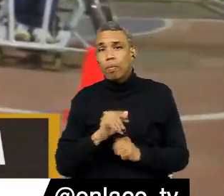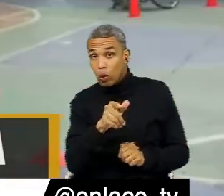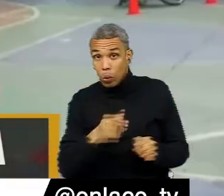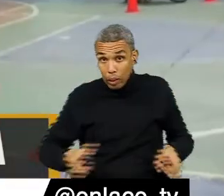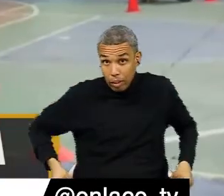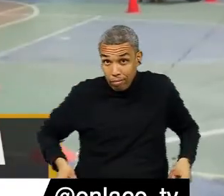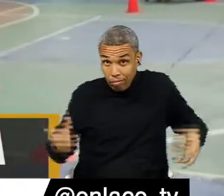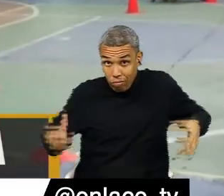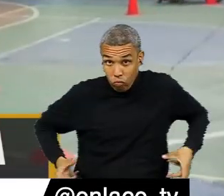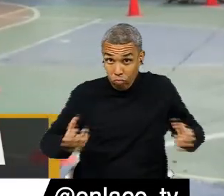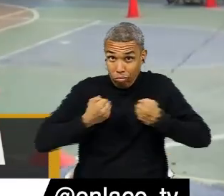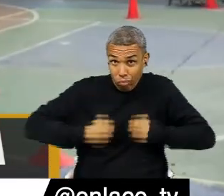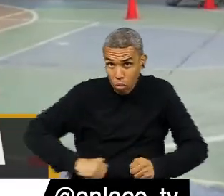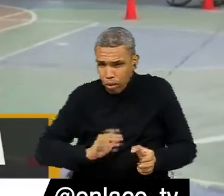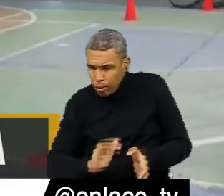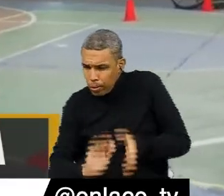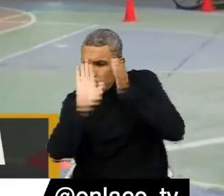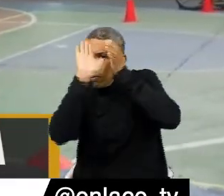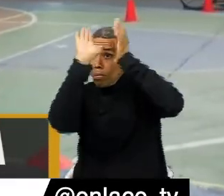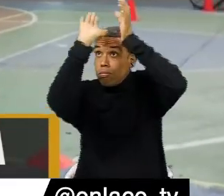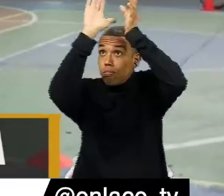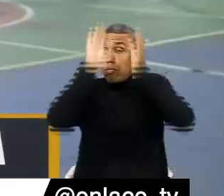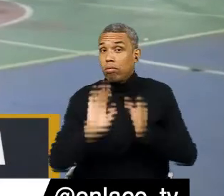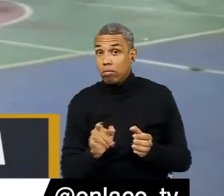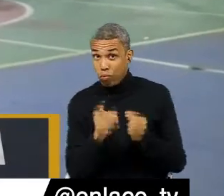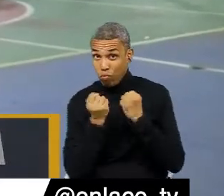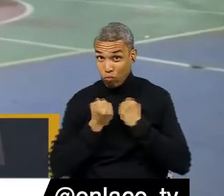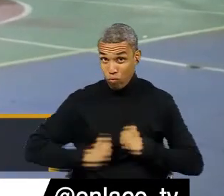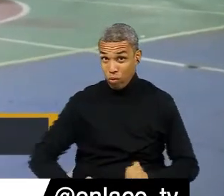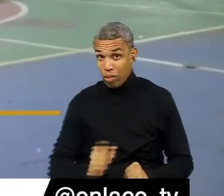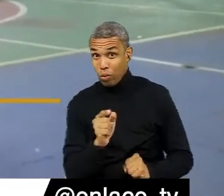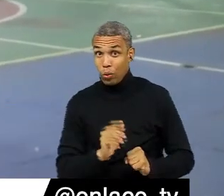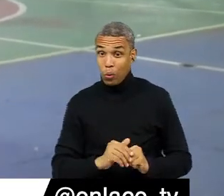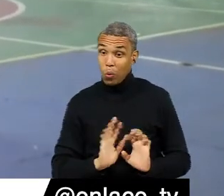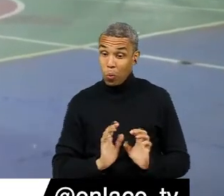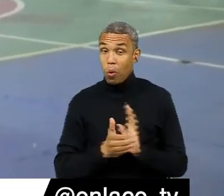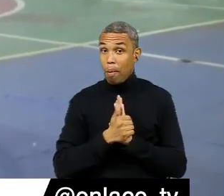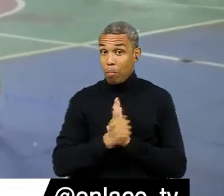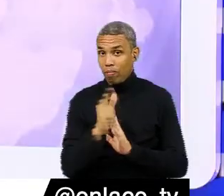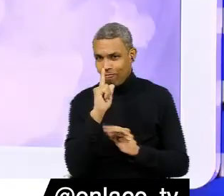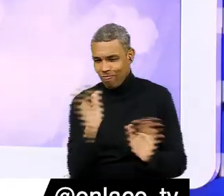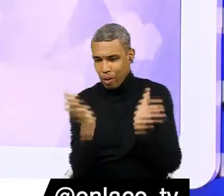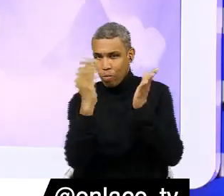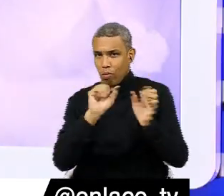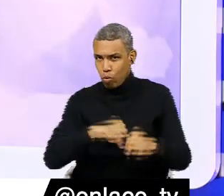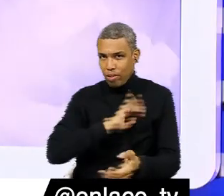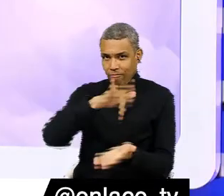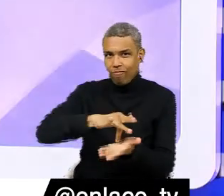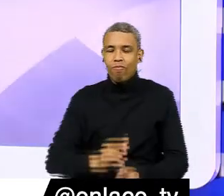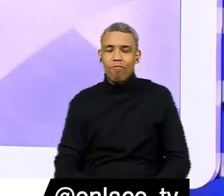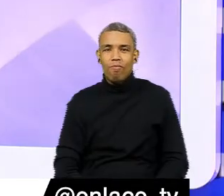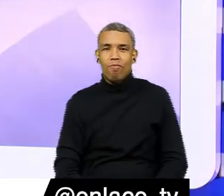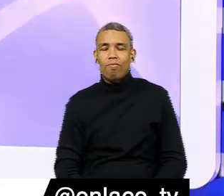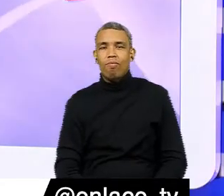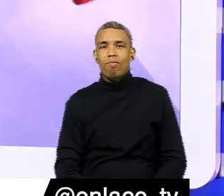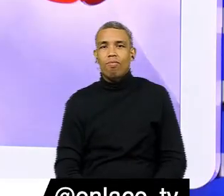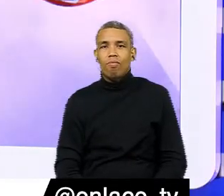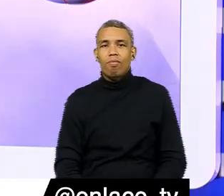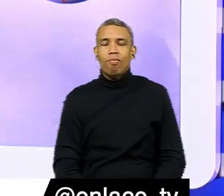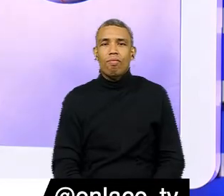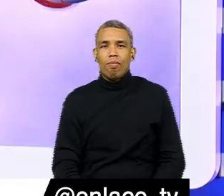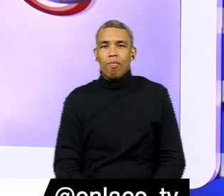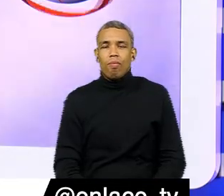se esfuerzan por su organización y de esta manera mantienen el buen nivel competitivo. Qué bien. Hacemos contacto a